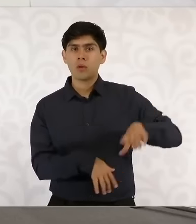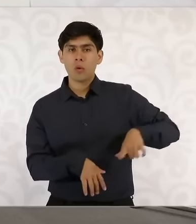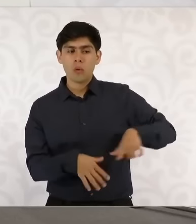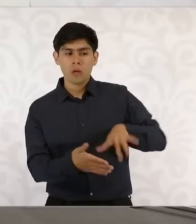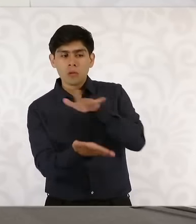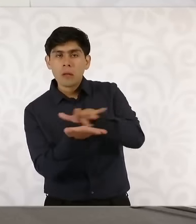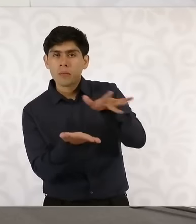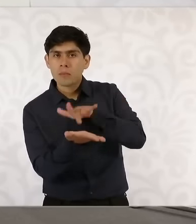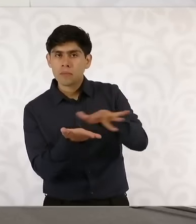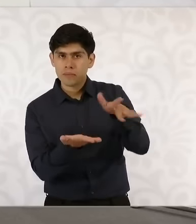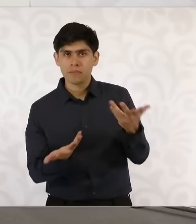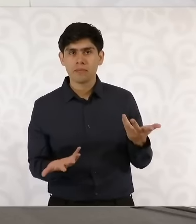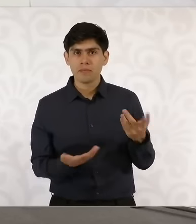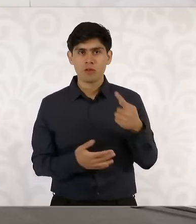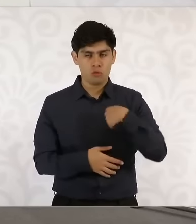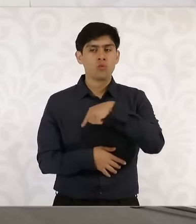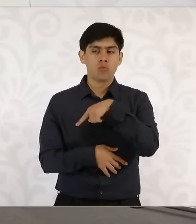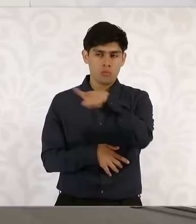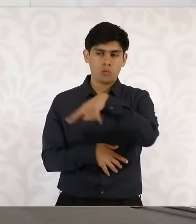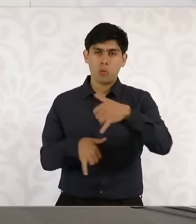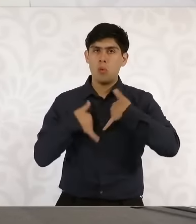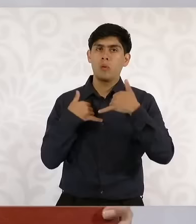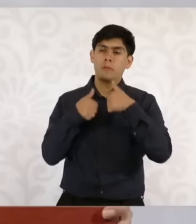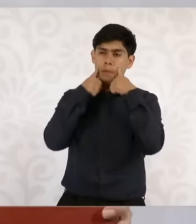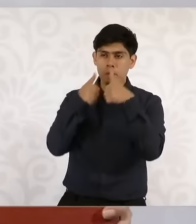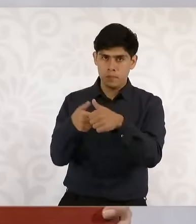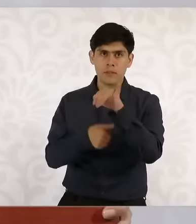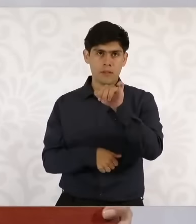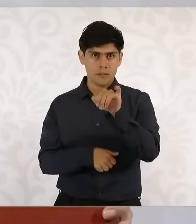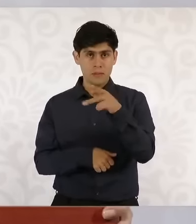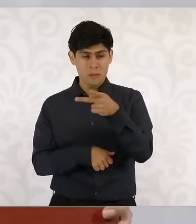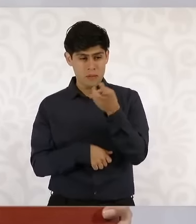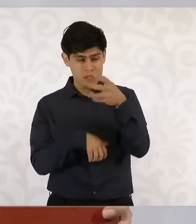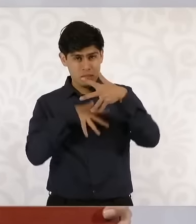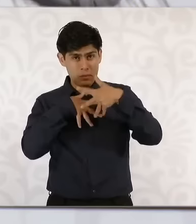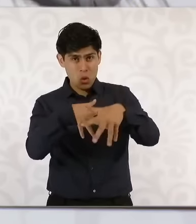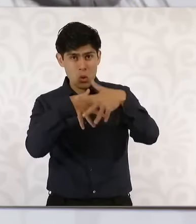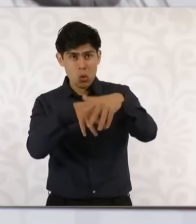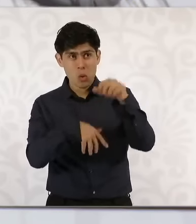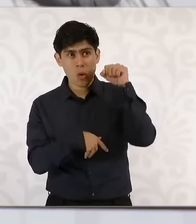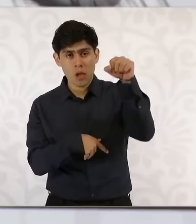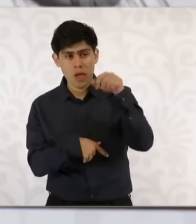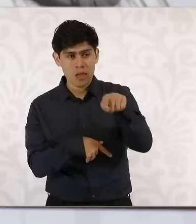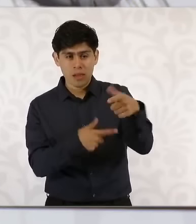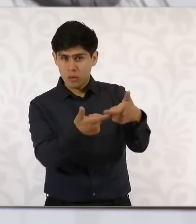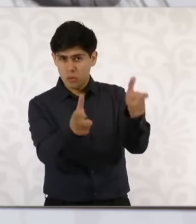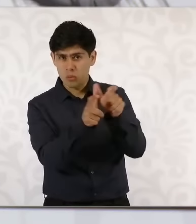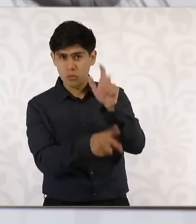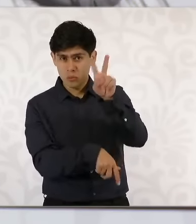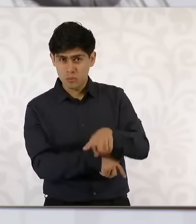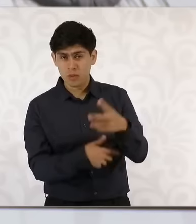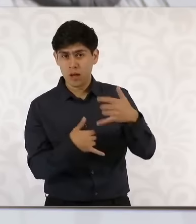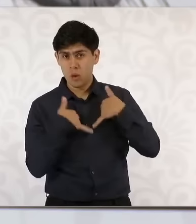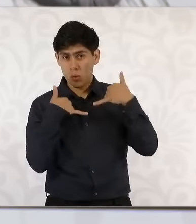Entonces hay que atender a los jóvenes, pero esta movilización con este grupo, entonces